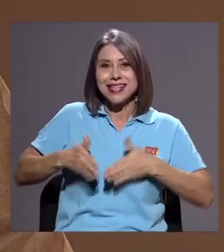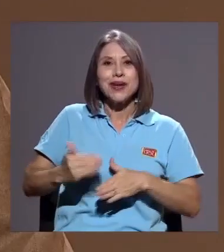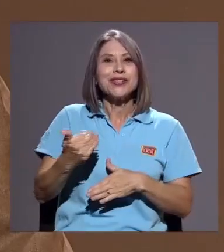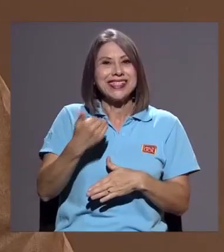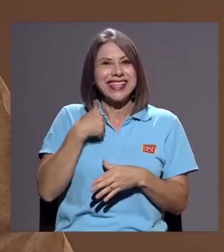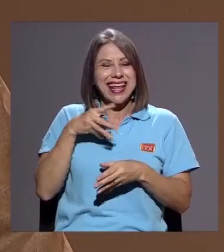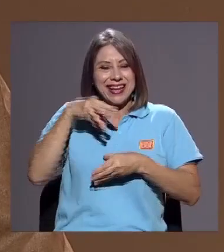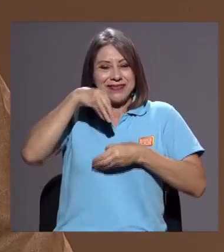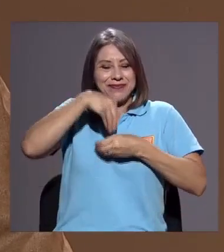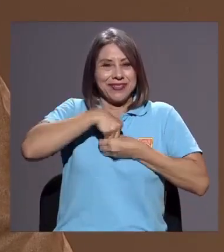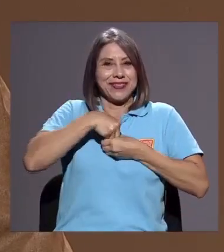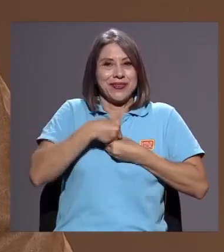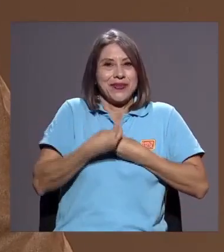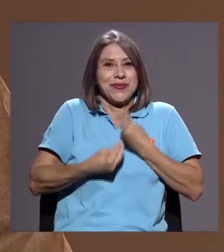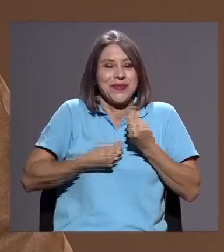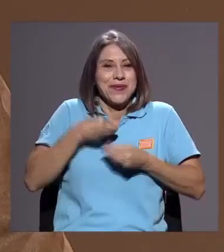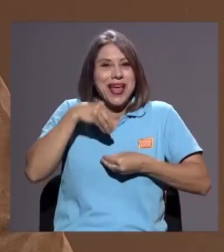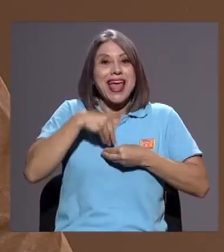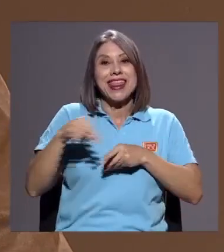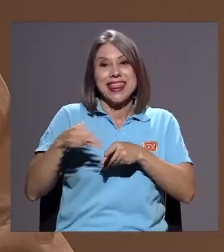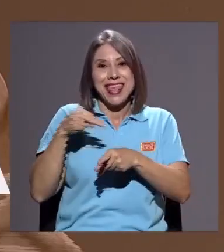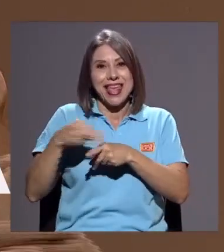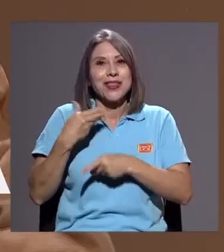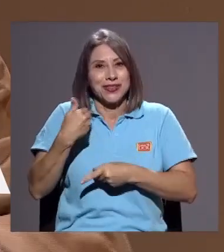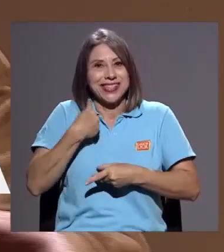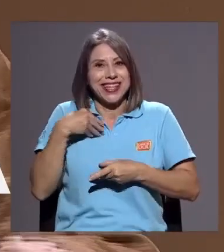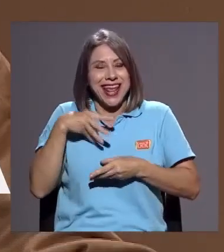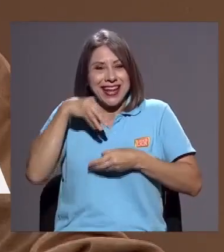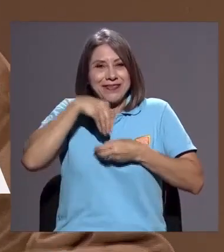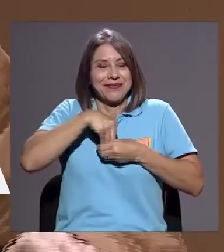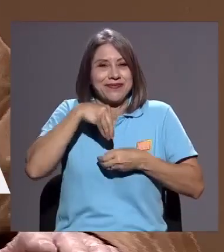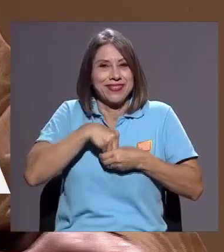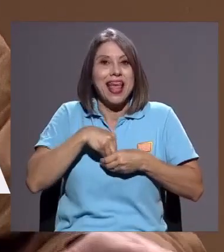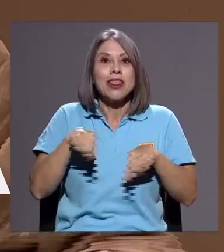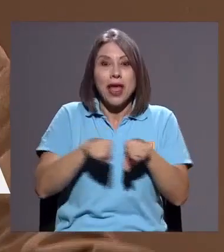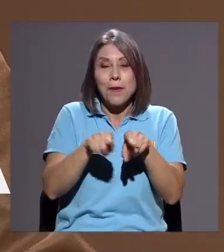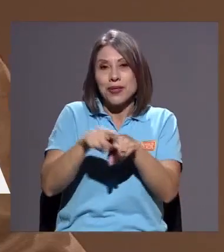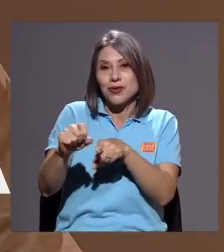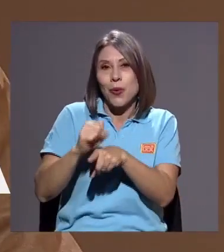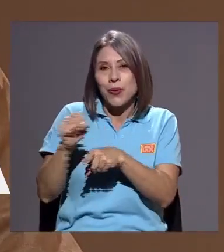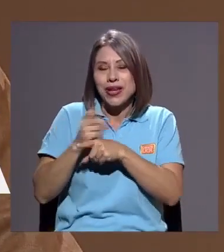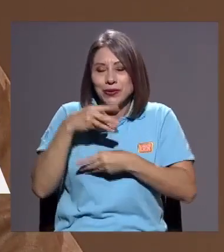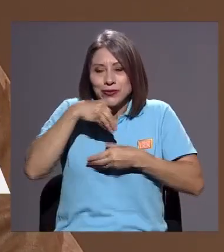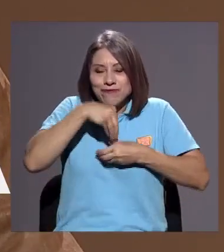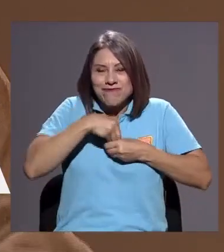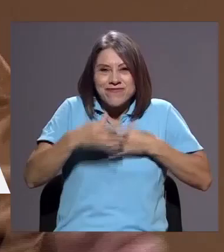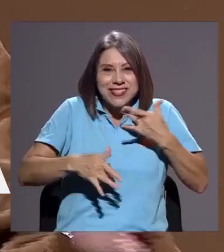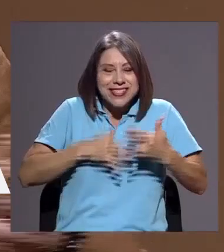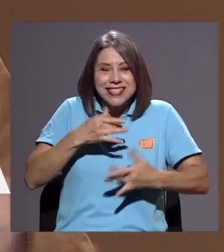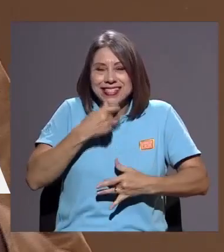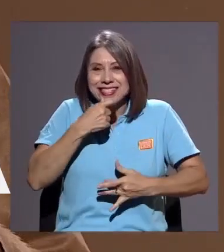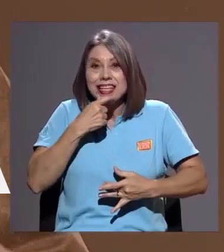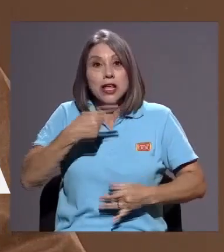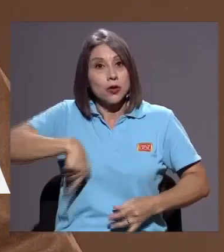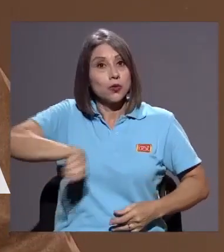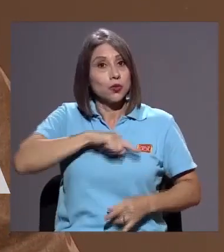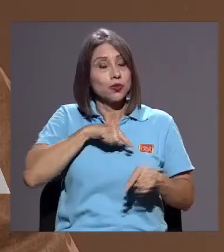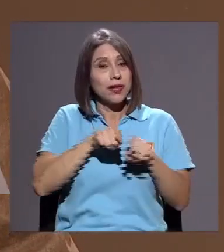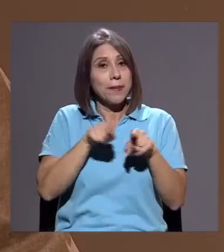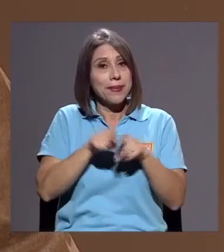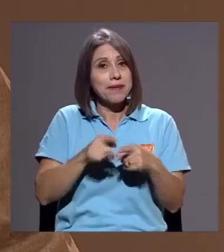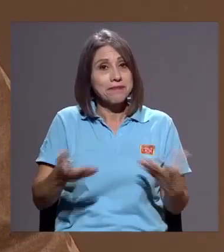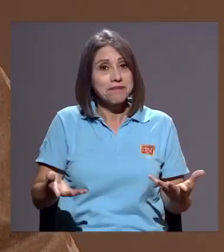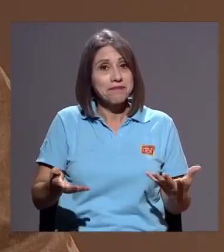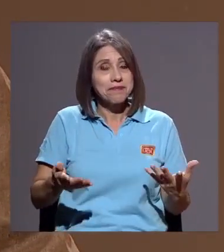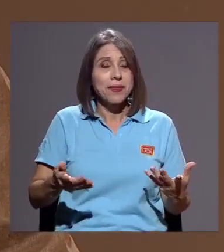duende, los nietos tienen ese duende, los nietos y los sobrinos y nosotros también.